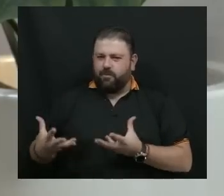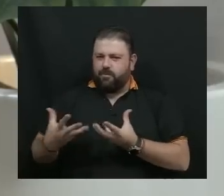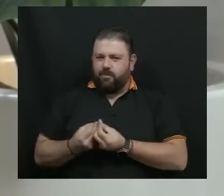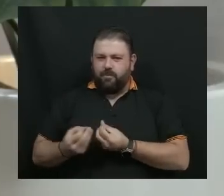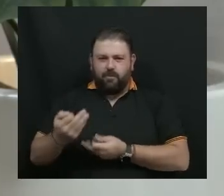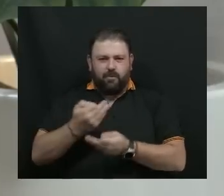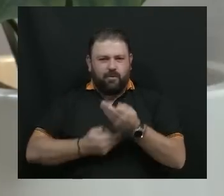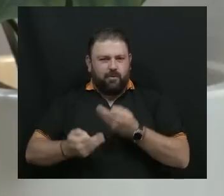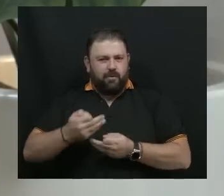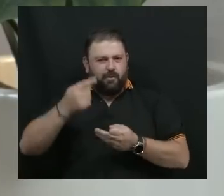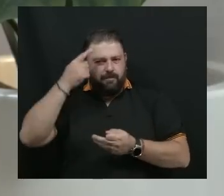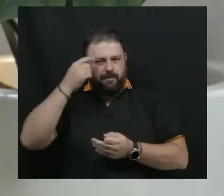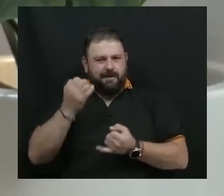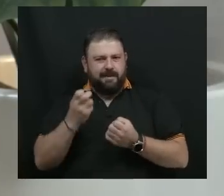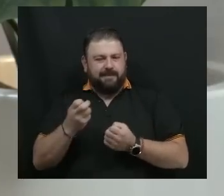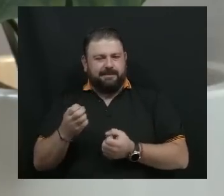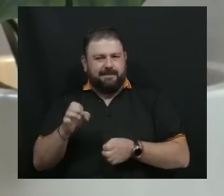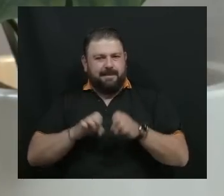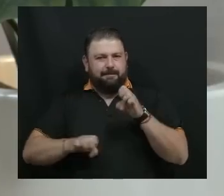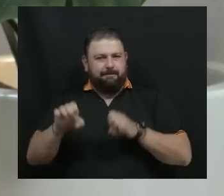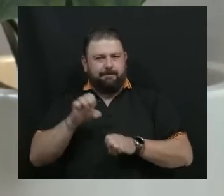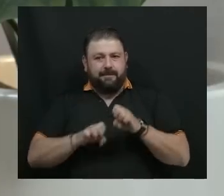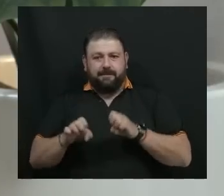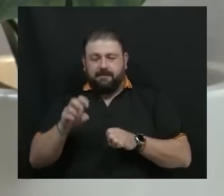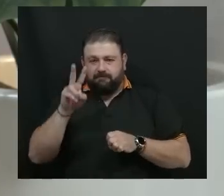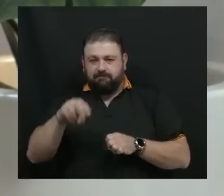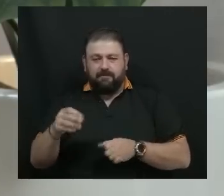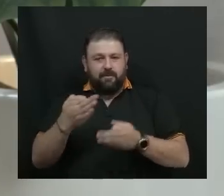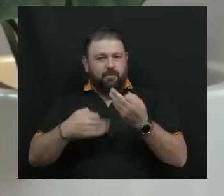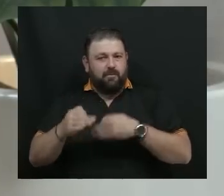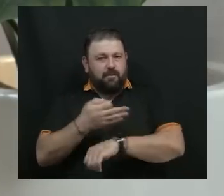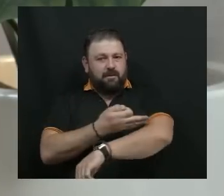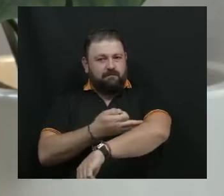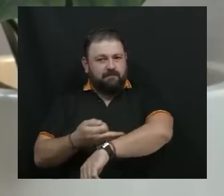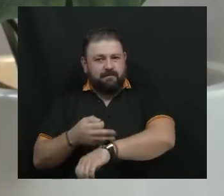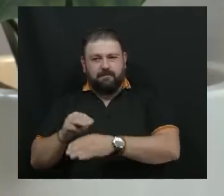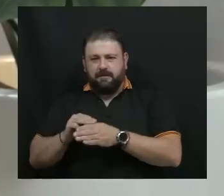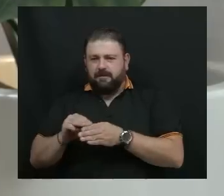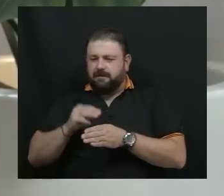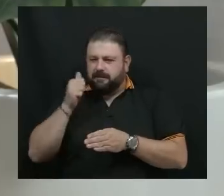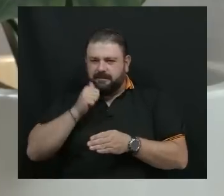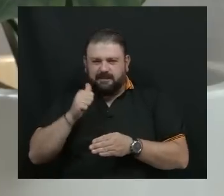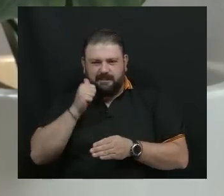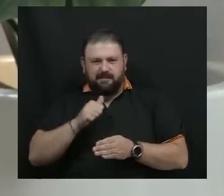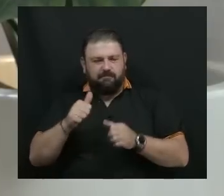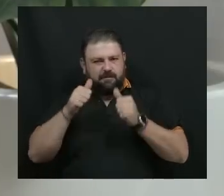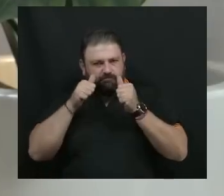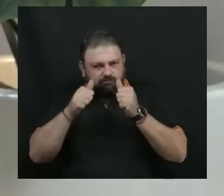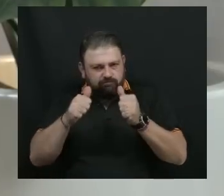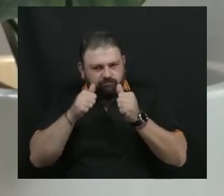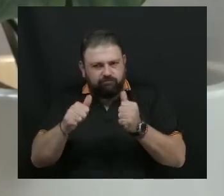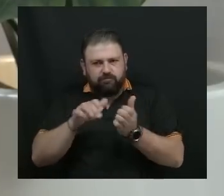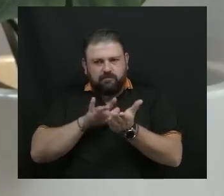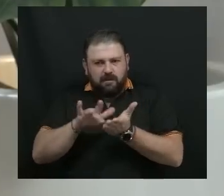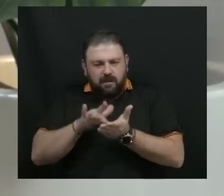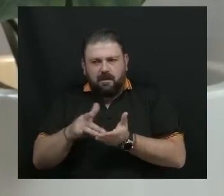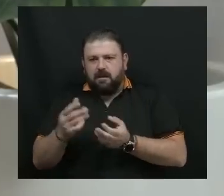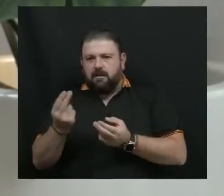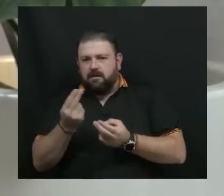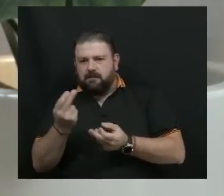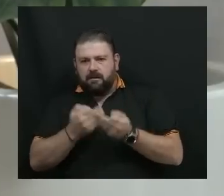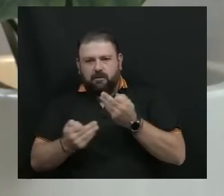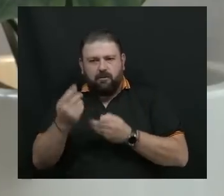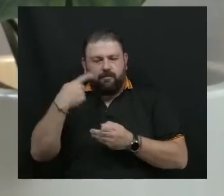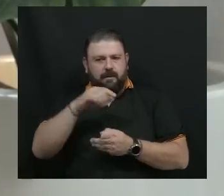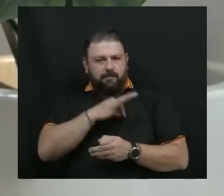actitud imparable que tienen todos nuestros empresarios, toda la familia Morada. Siempre están con actitud positiva, viendo cómo